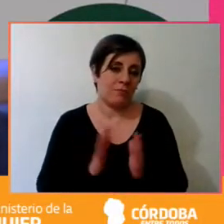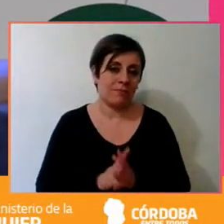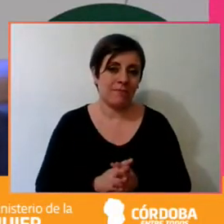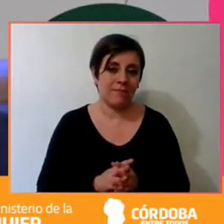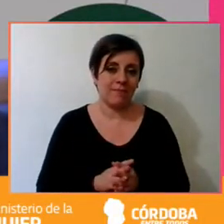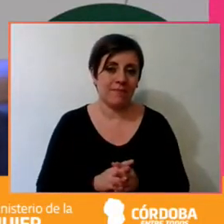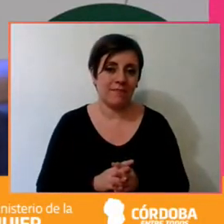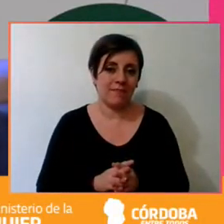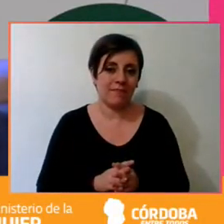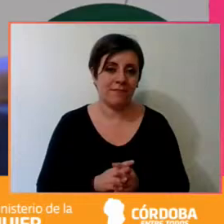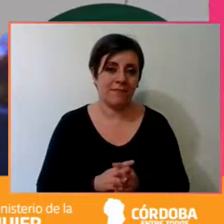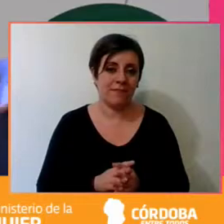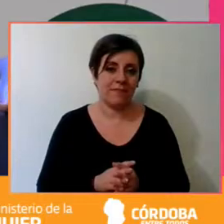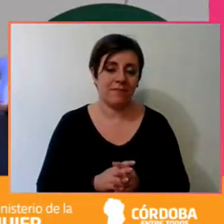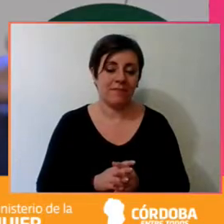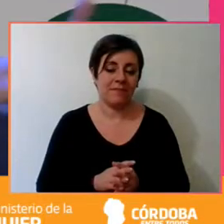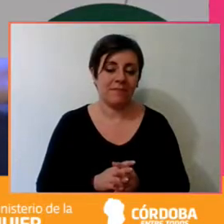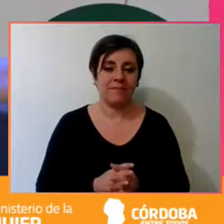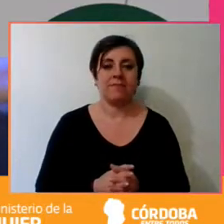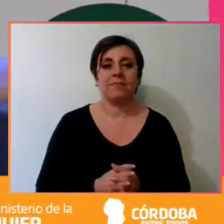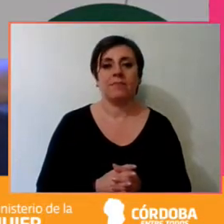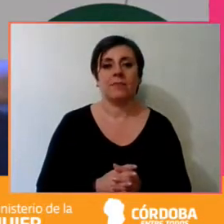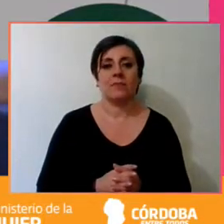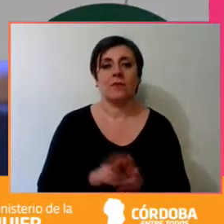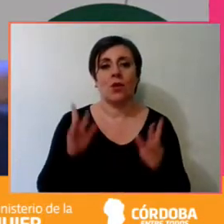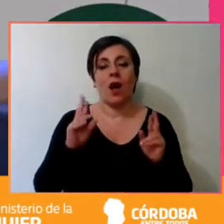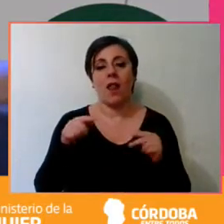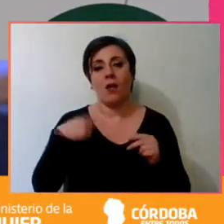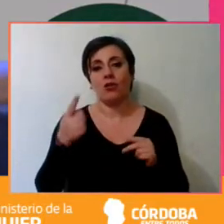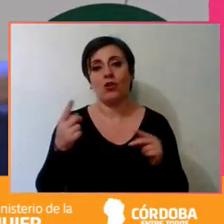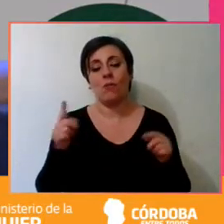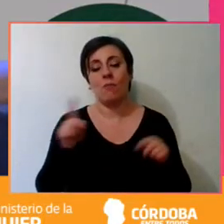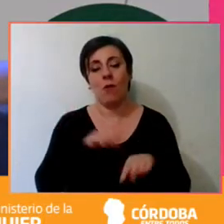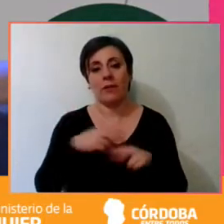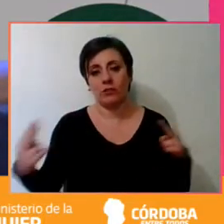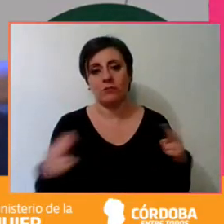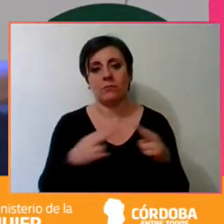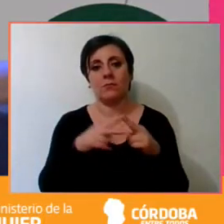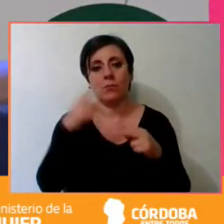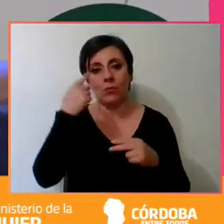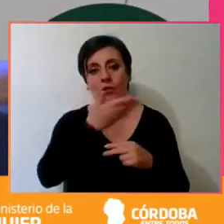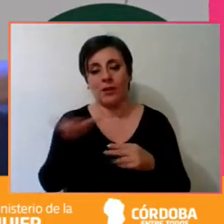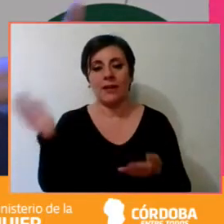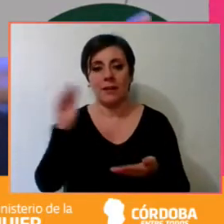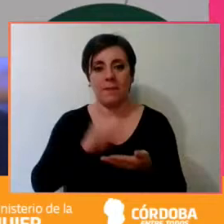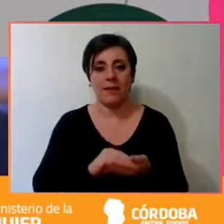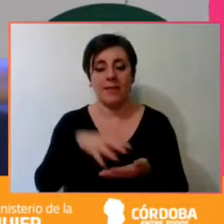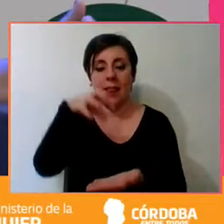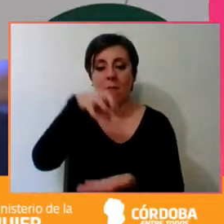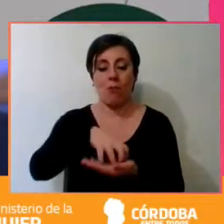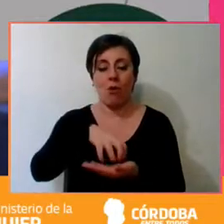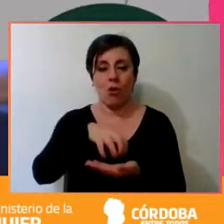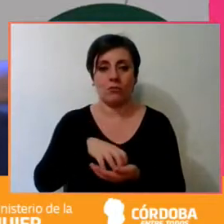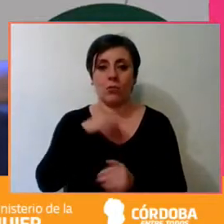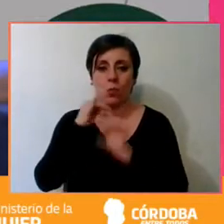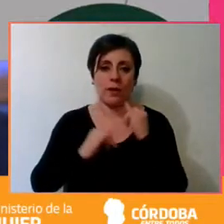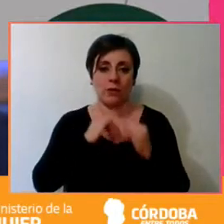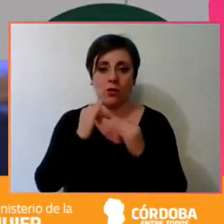no tengo mucho más que decir. Espero que en otro momento nos podamos encontrar para poder mostrarles un poco más del polo. Les comento que dentro